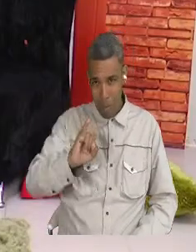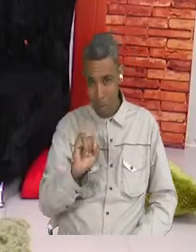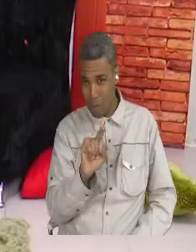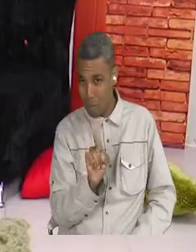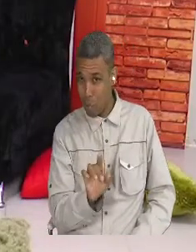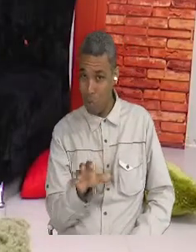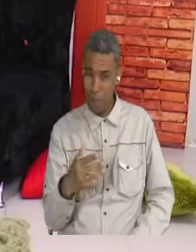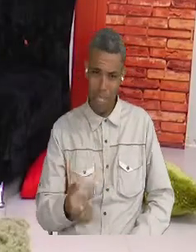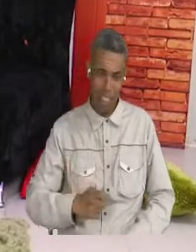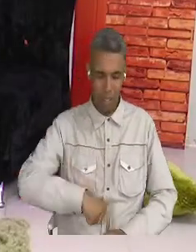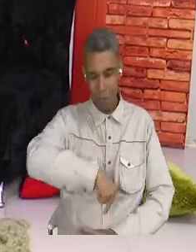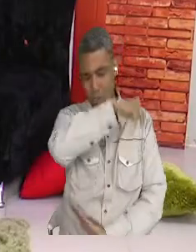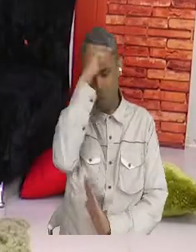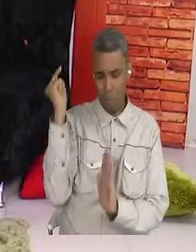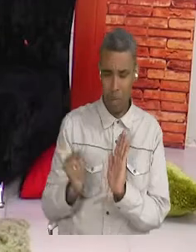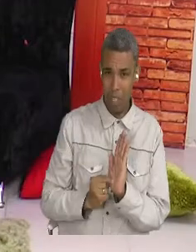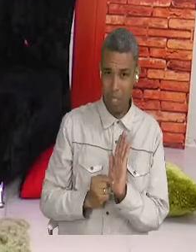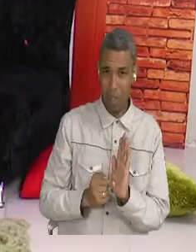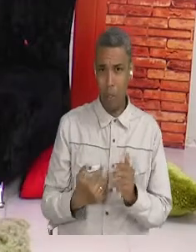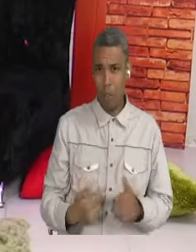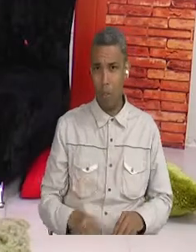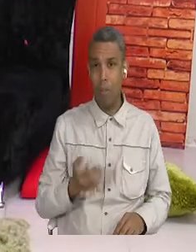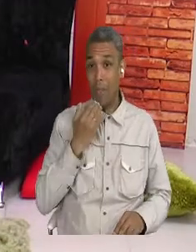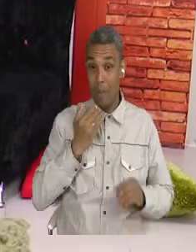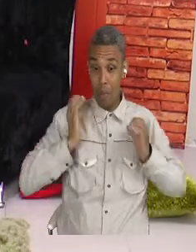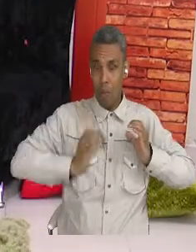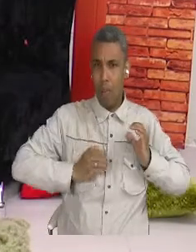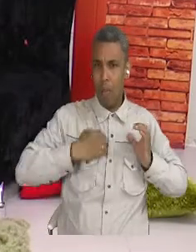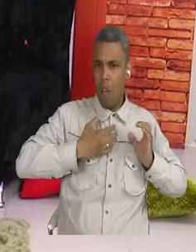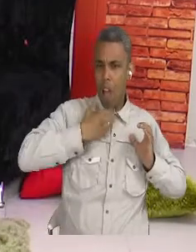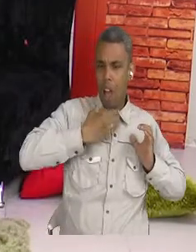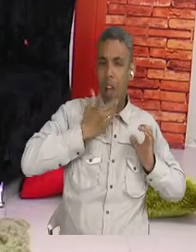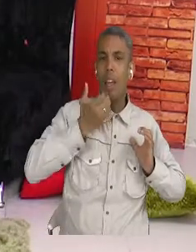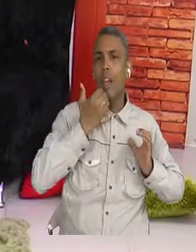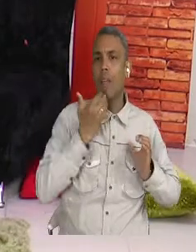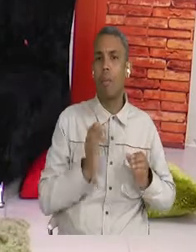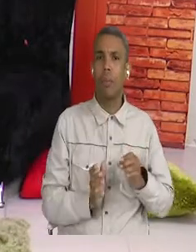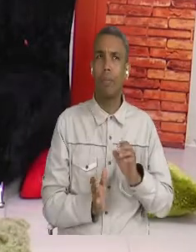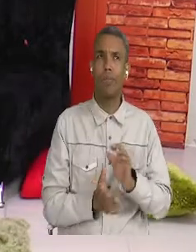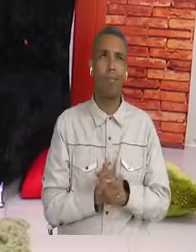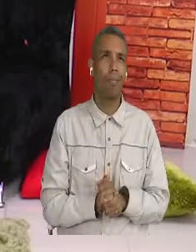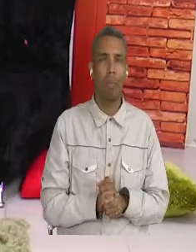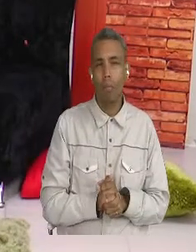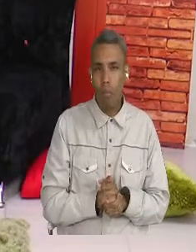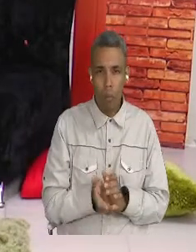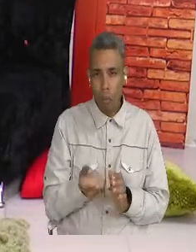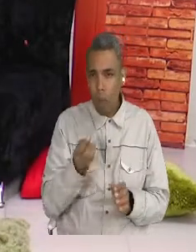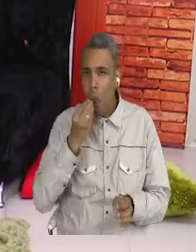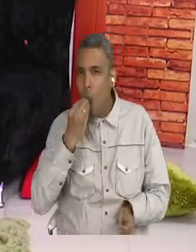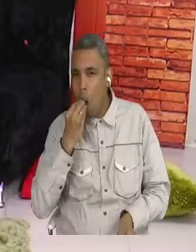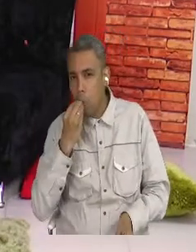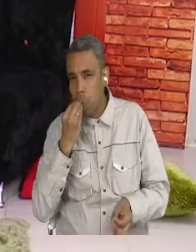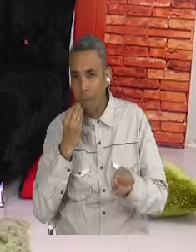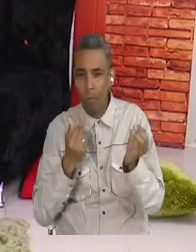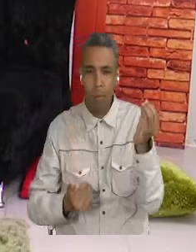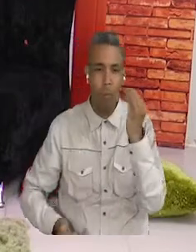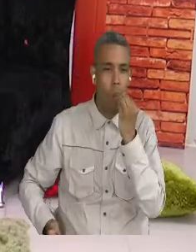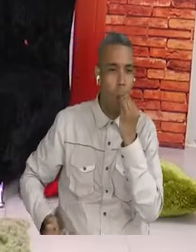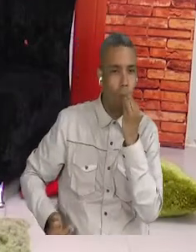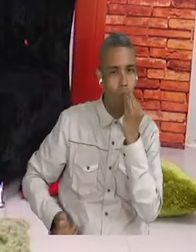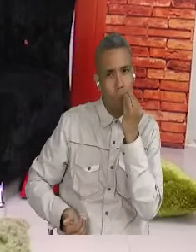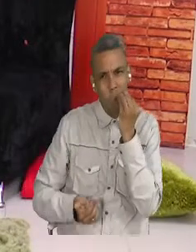quema más calorías, ¿sí? Quema más calorías. Entonces, o sea, de todos los ejercicios, ¿este es el que más quema calorías? Exactamente, el burpee